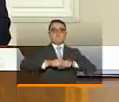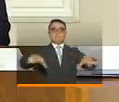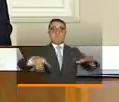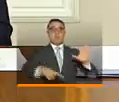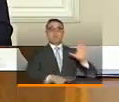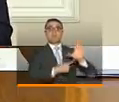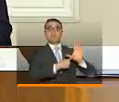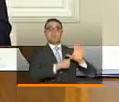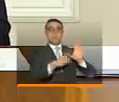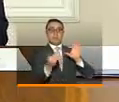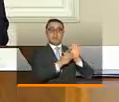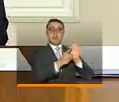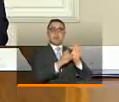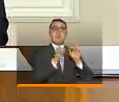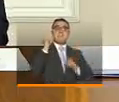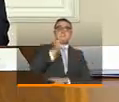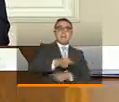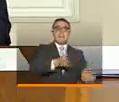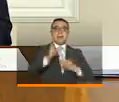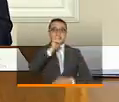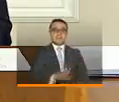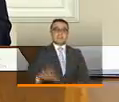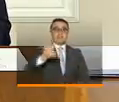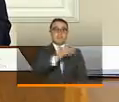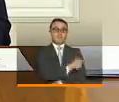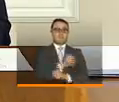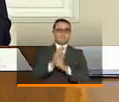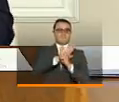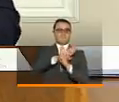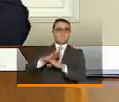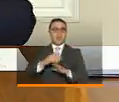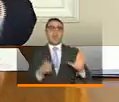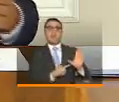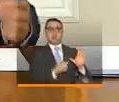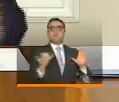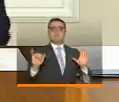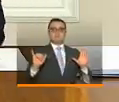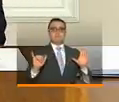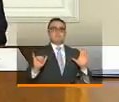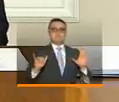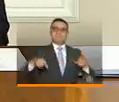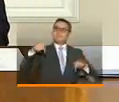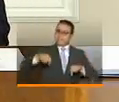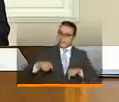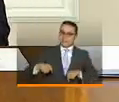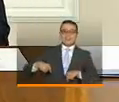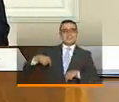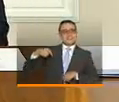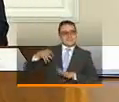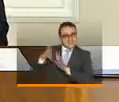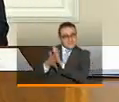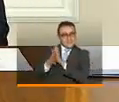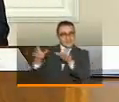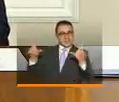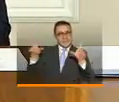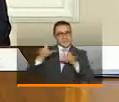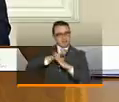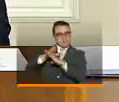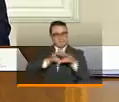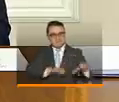las directrices operacionales para el Plan Nacional de Vacunación frente al COVID-19 y como lo hemos dicho tantas veces en este espacio de prevención y